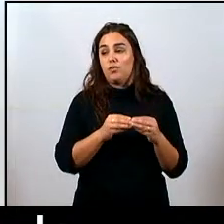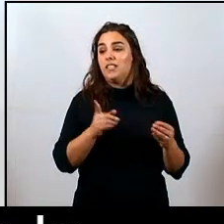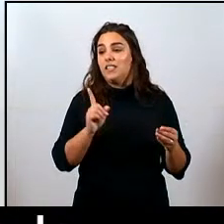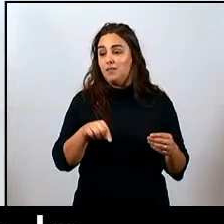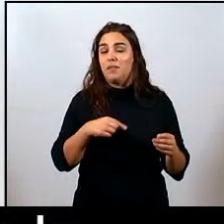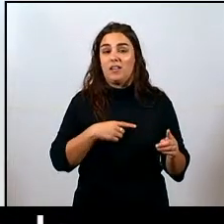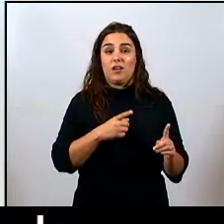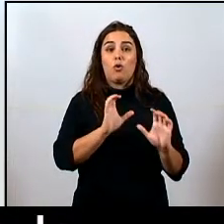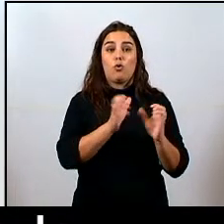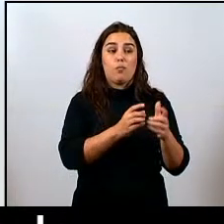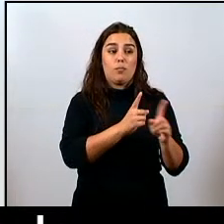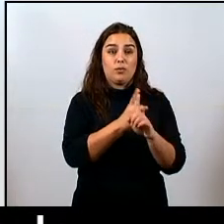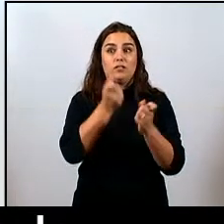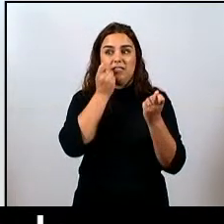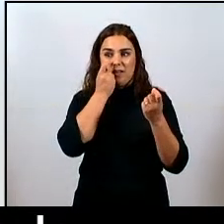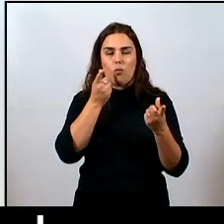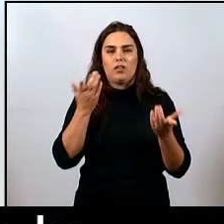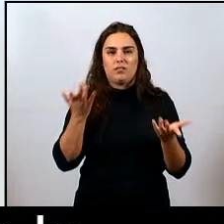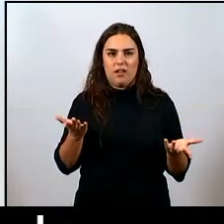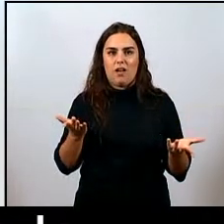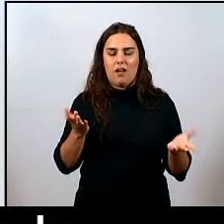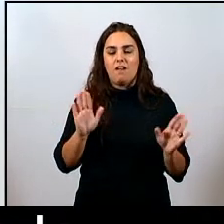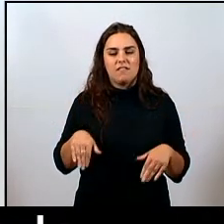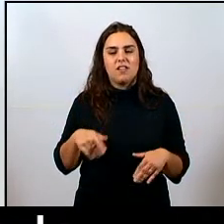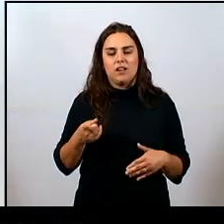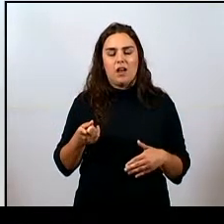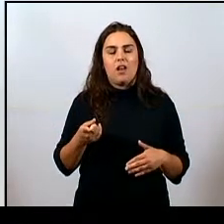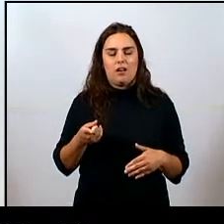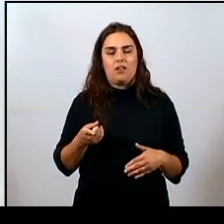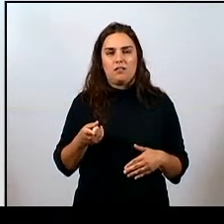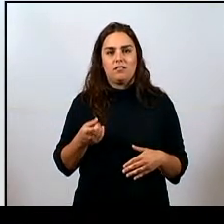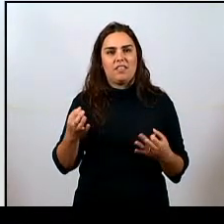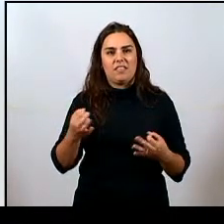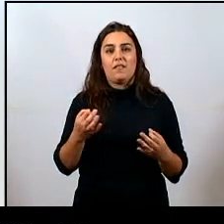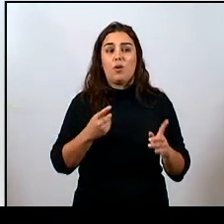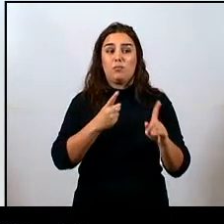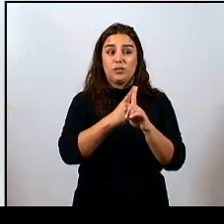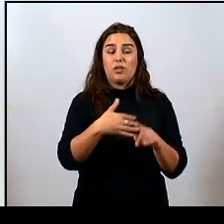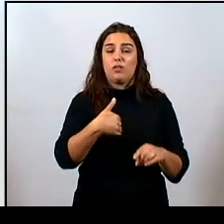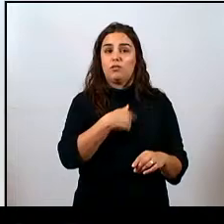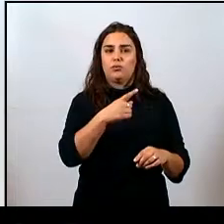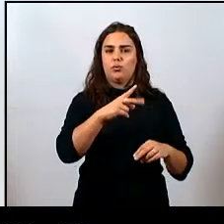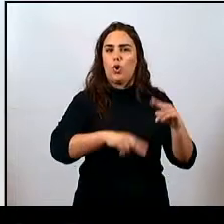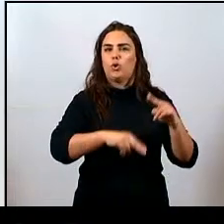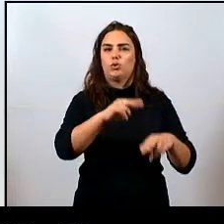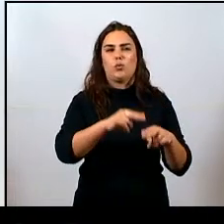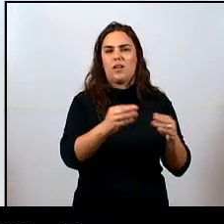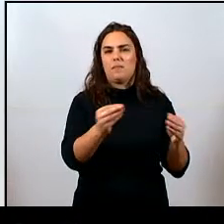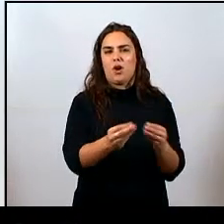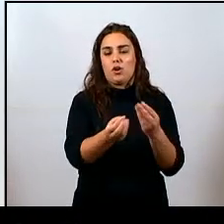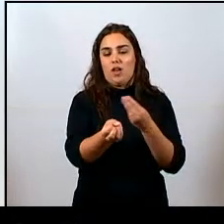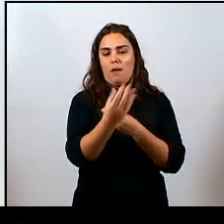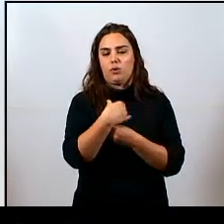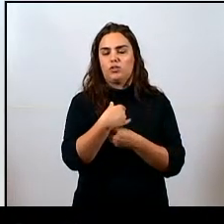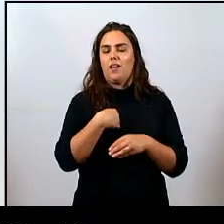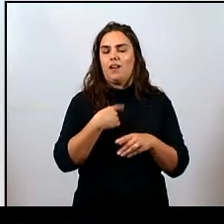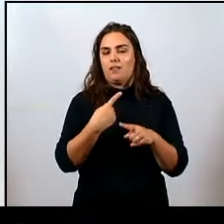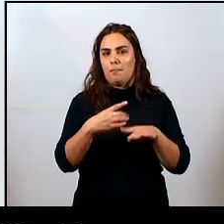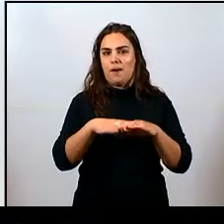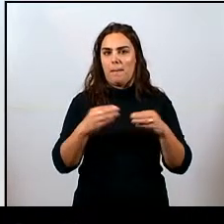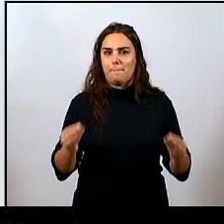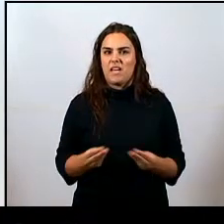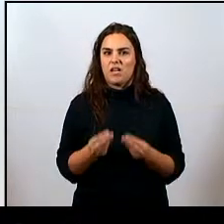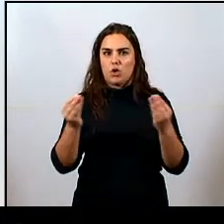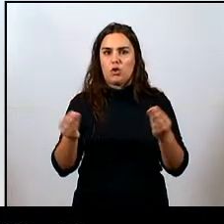oposición empiece a darse cuenta de que son servidores y que desde la oposición tienen que construir y aportar las mejoras que